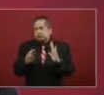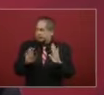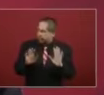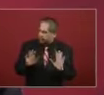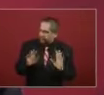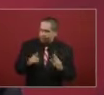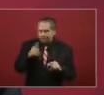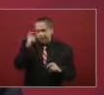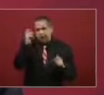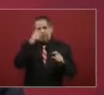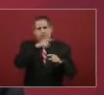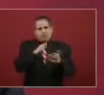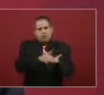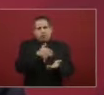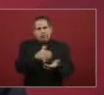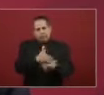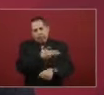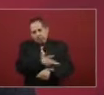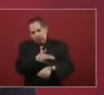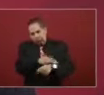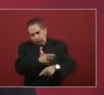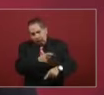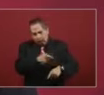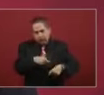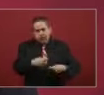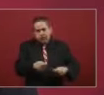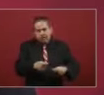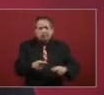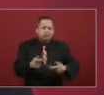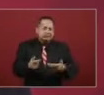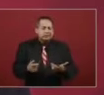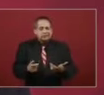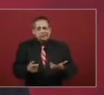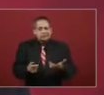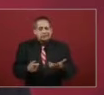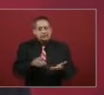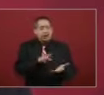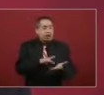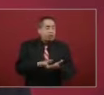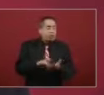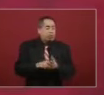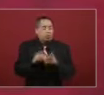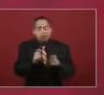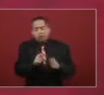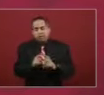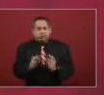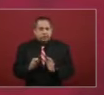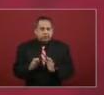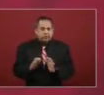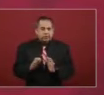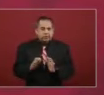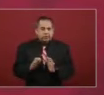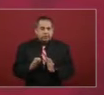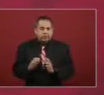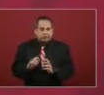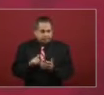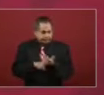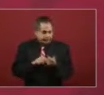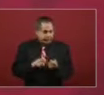entonces dificultaron el que el apoyo se